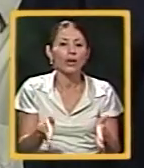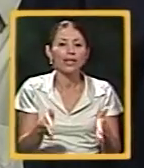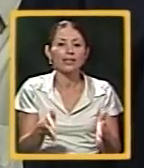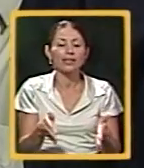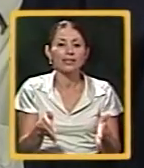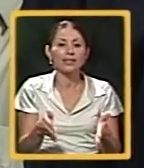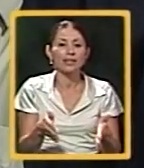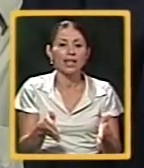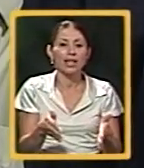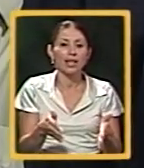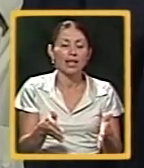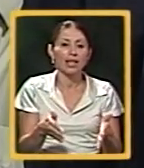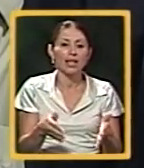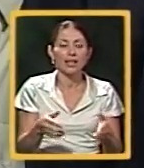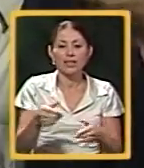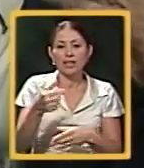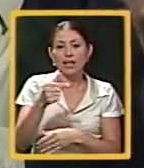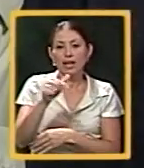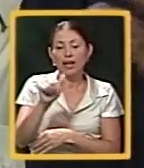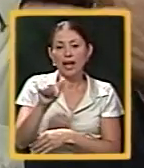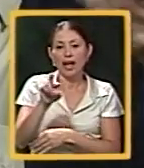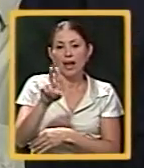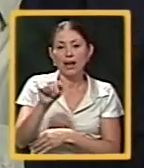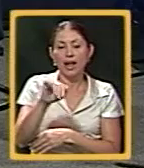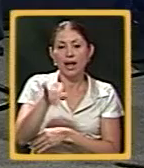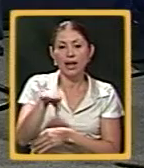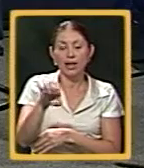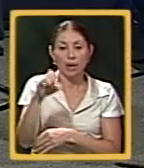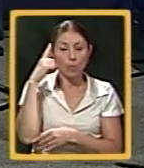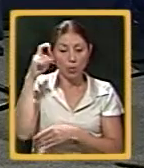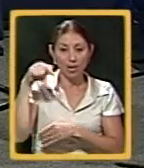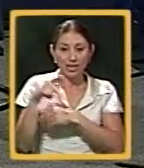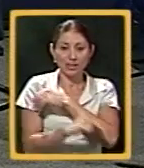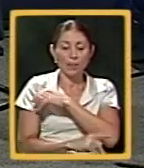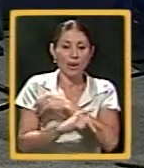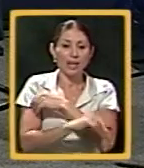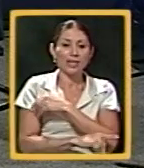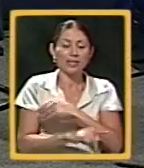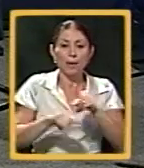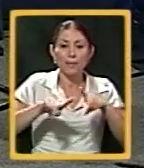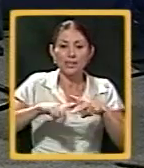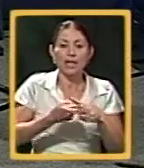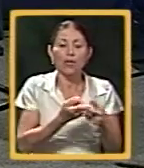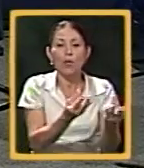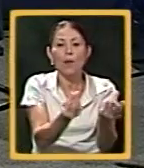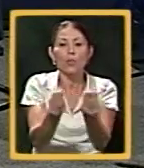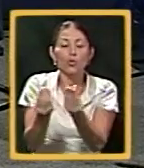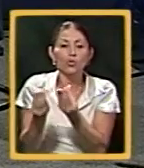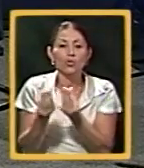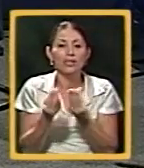hasta los productores de garaje, ¿verdad? Porque un poco este país ha empezado a producir de manera importante,